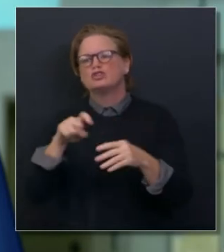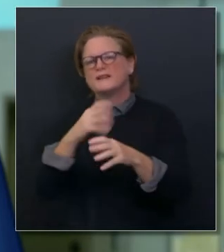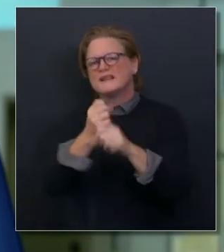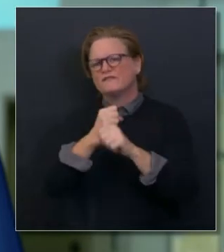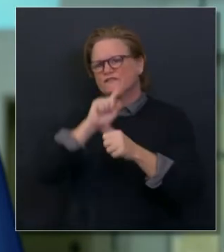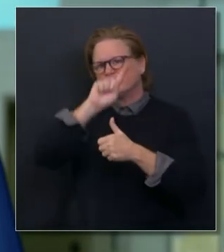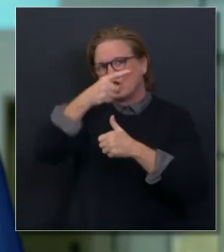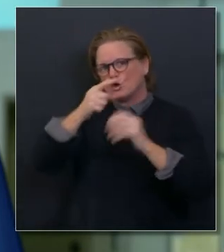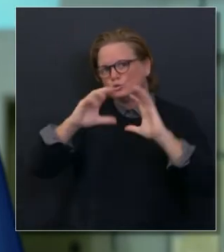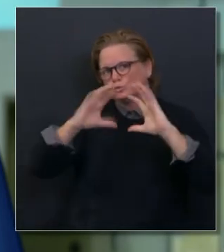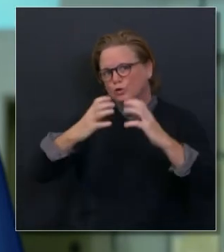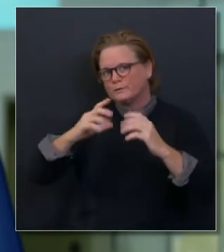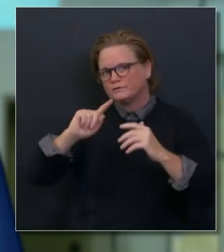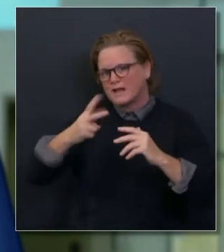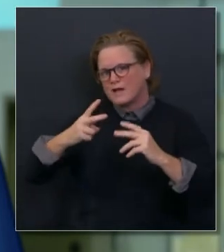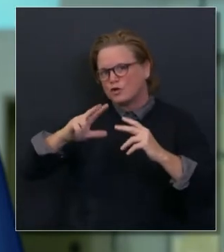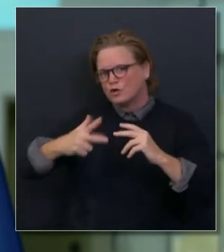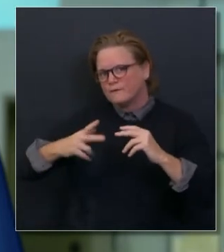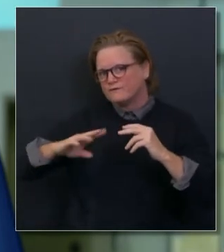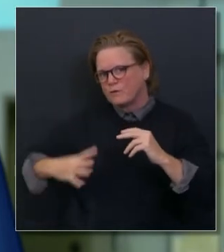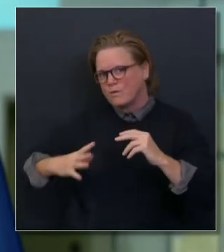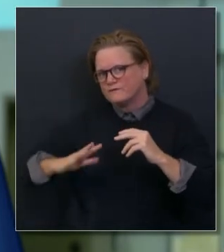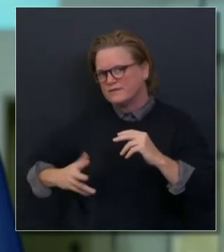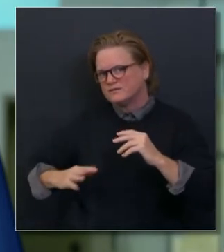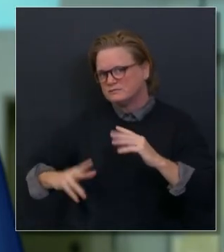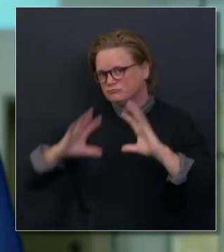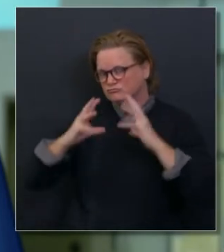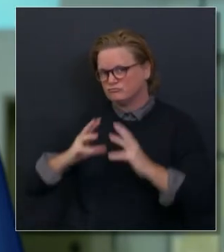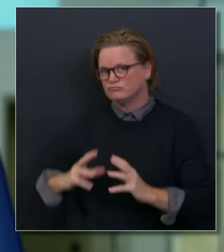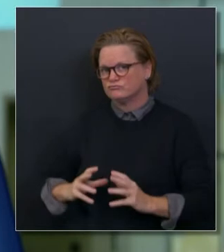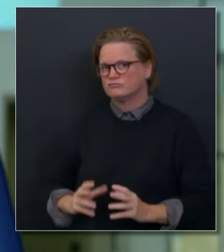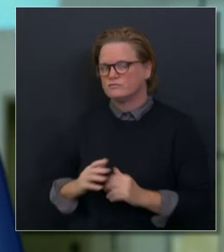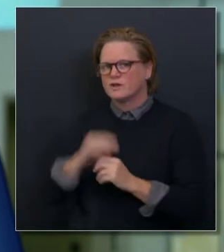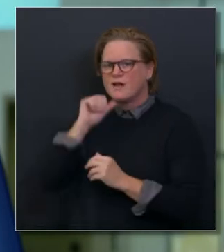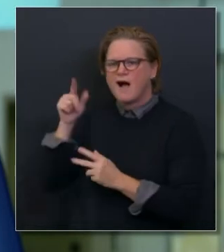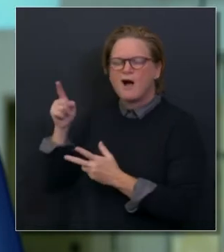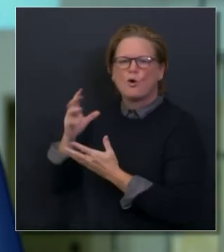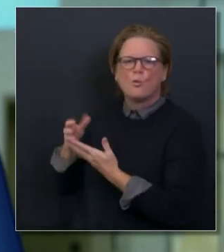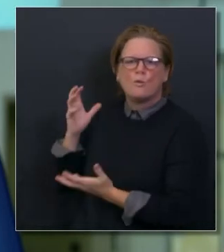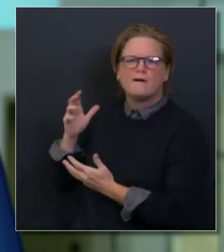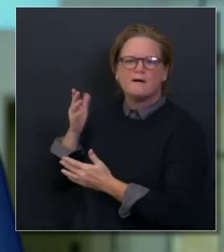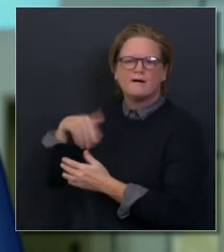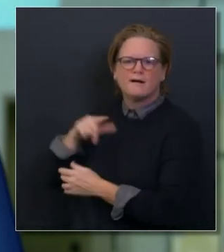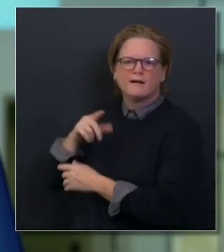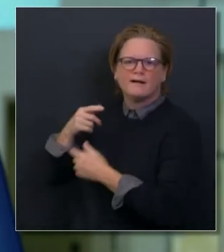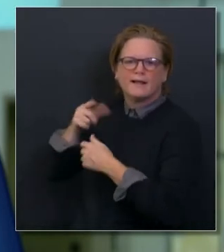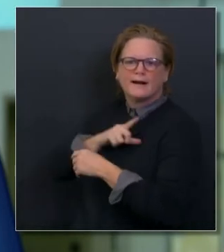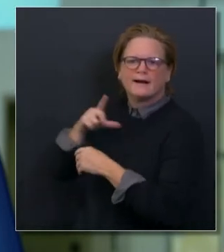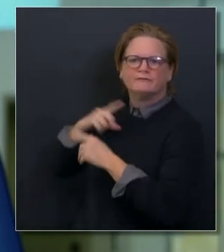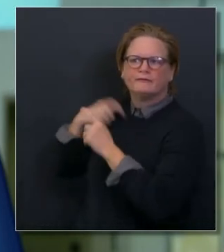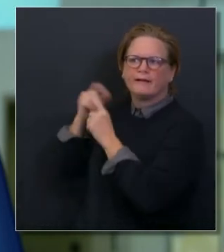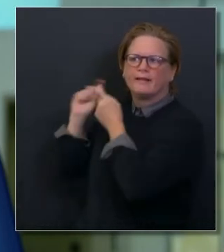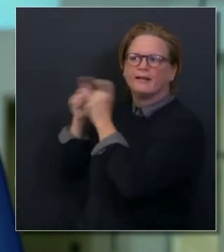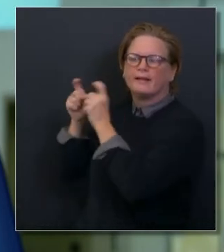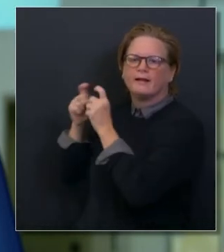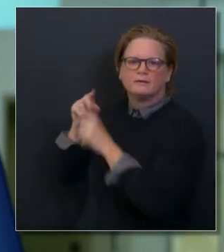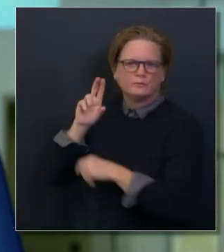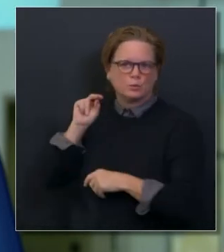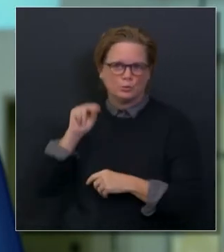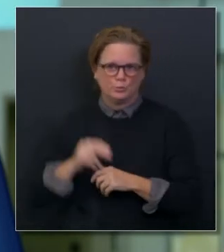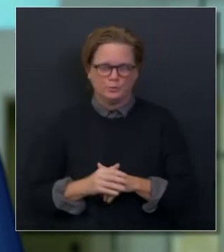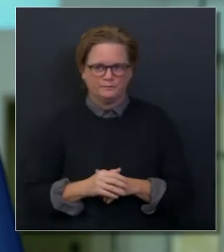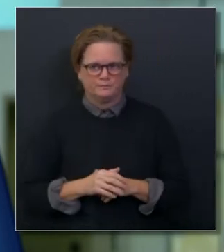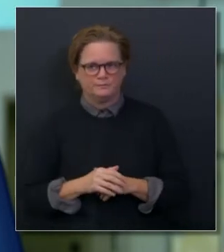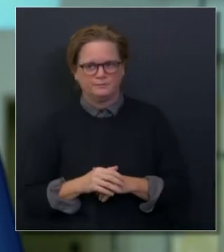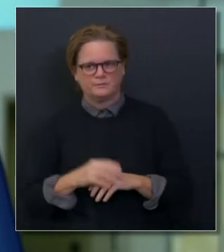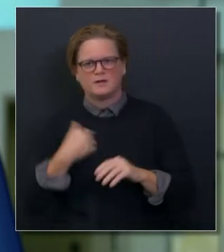al comité consultorio comunitario con maestros, enfermeras, profesionales de todas carreras en